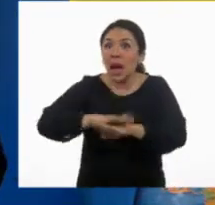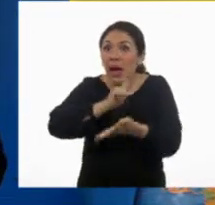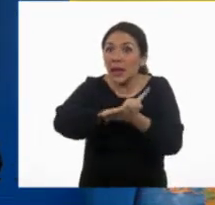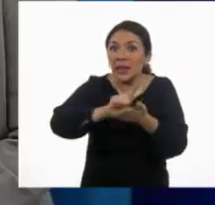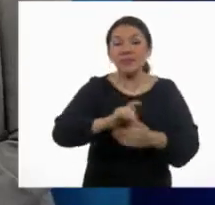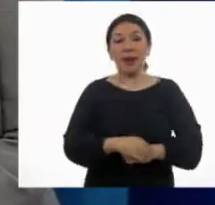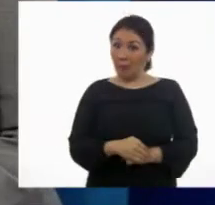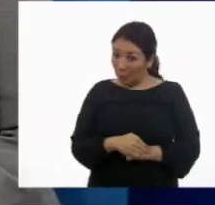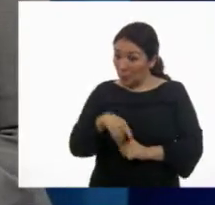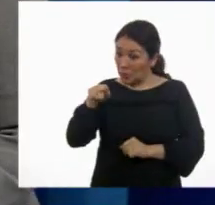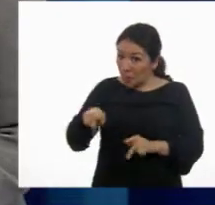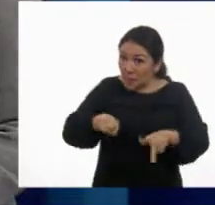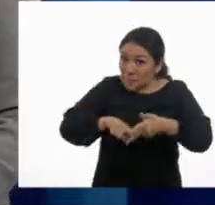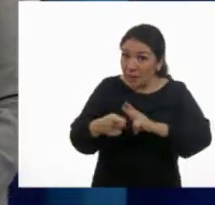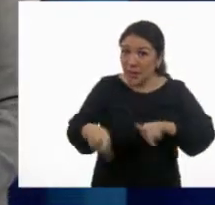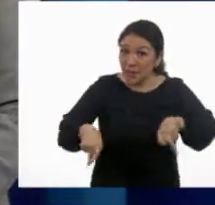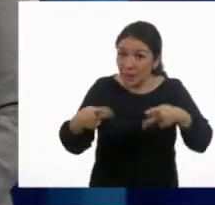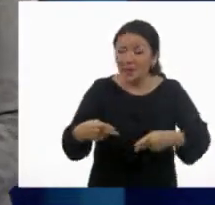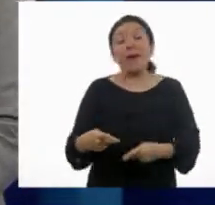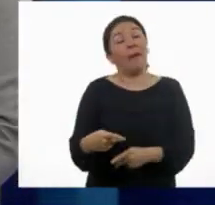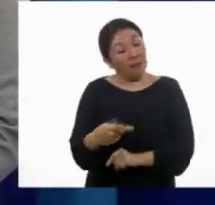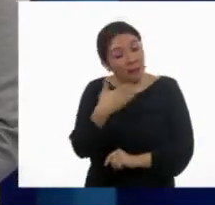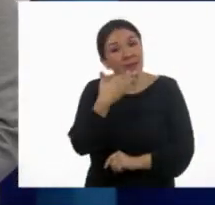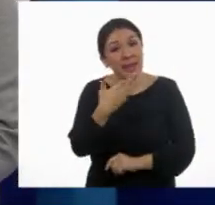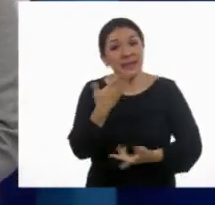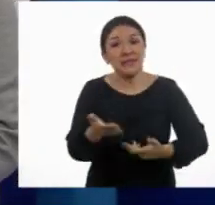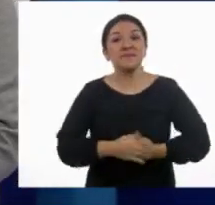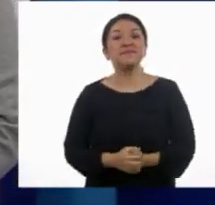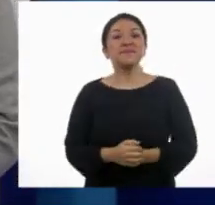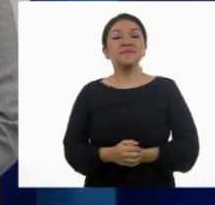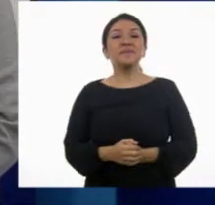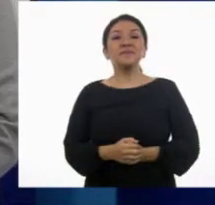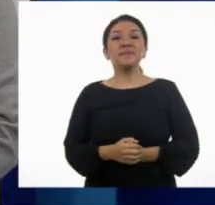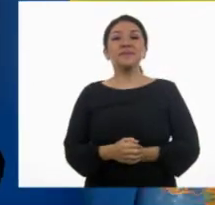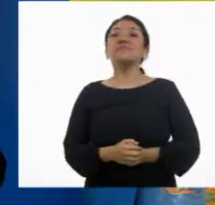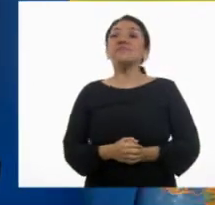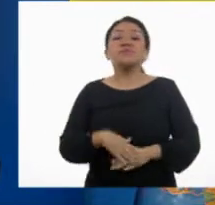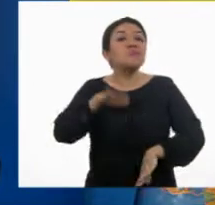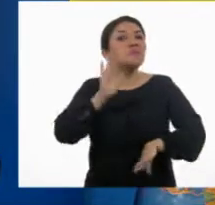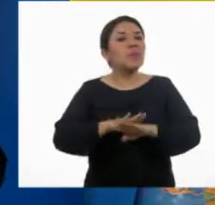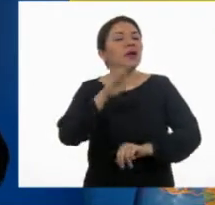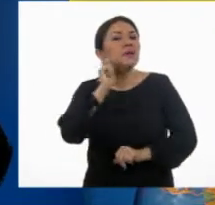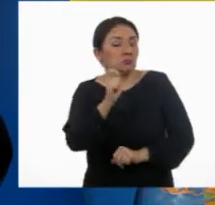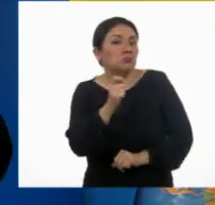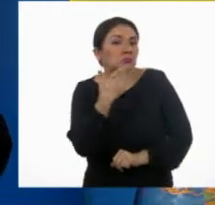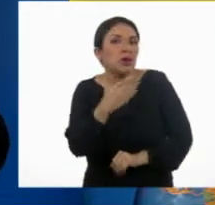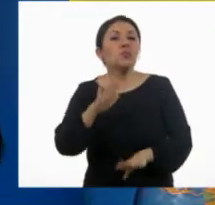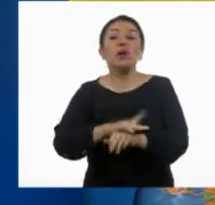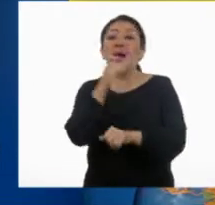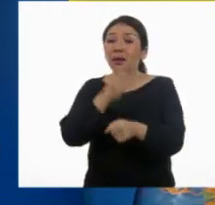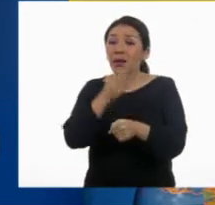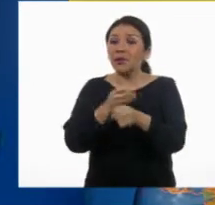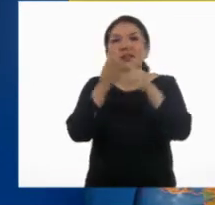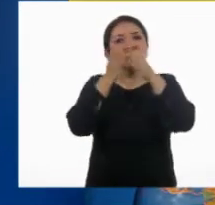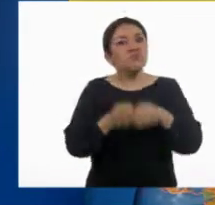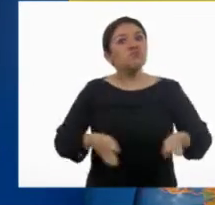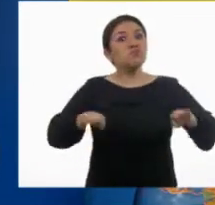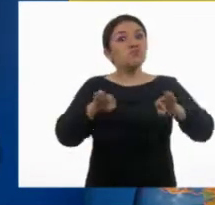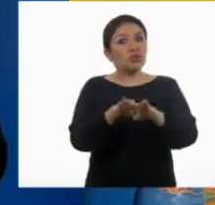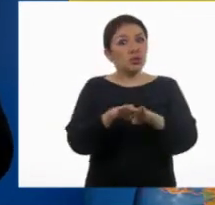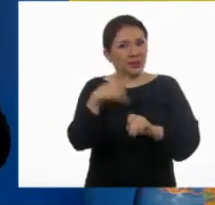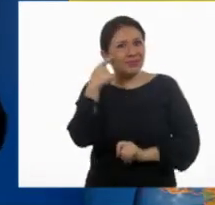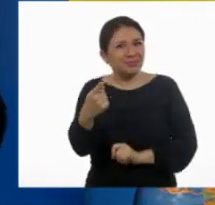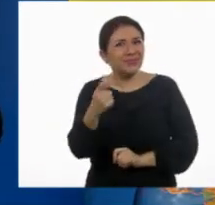¿Ya vas a vender entonces, Tom? Muy bien. Qué bueno, Tom, sobre todo porque es muy importante en la